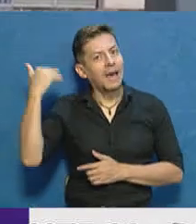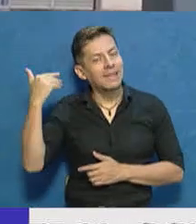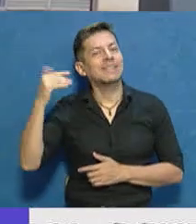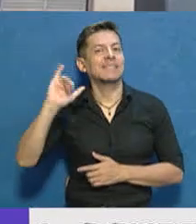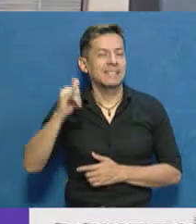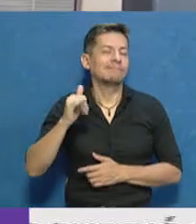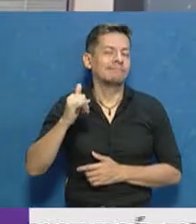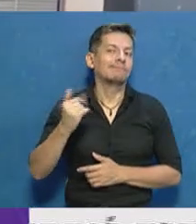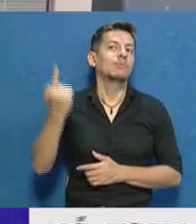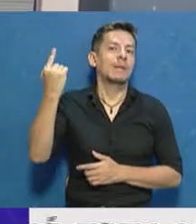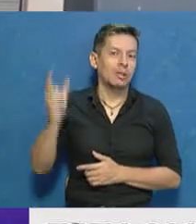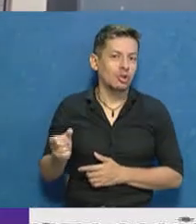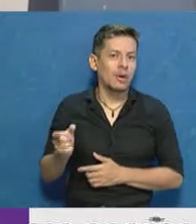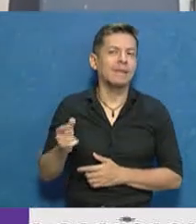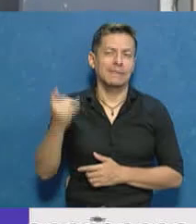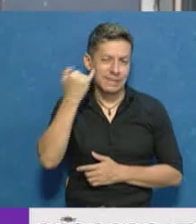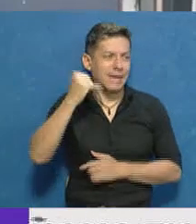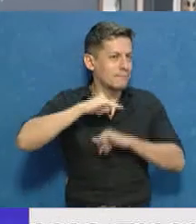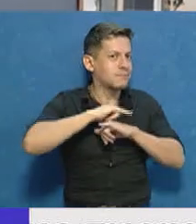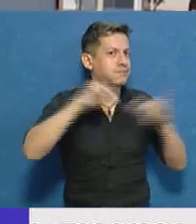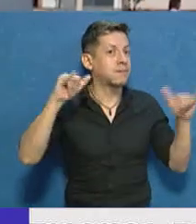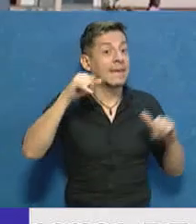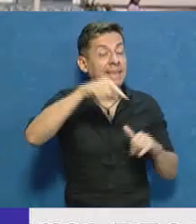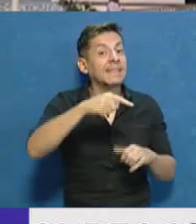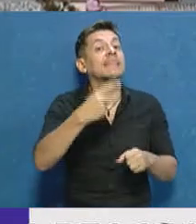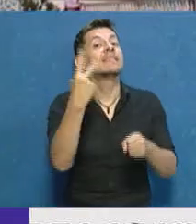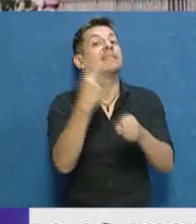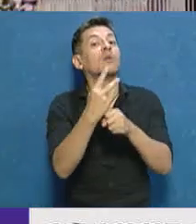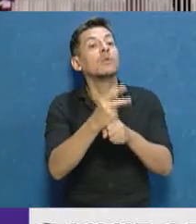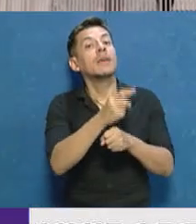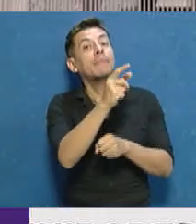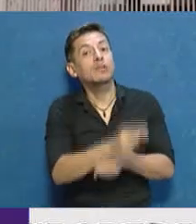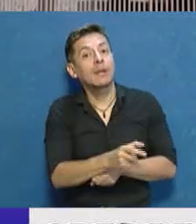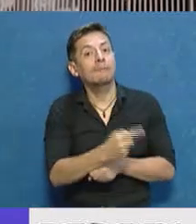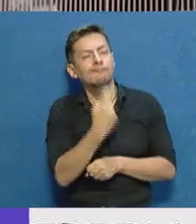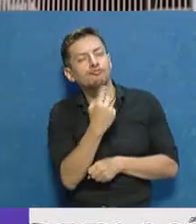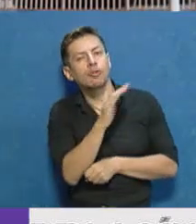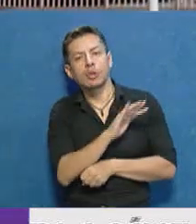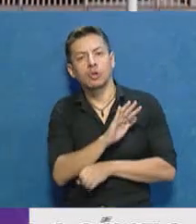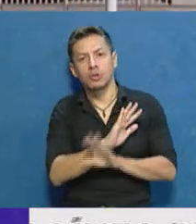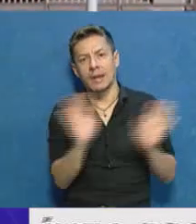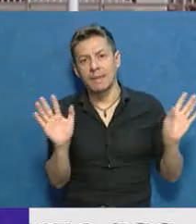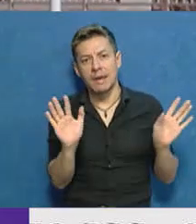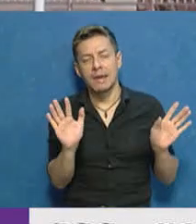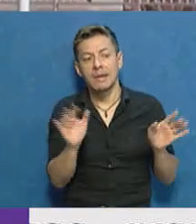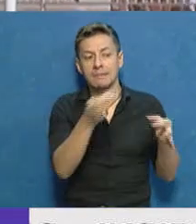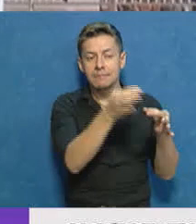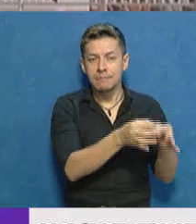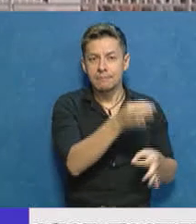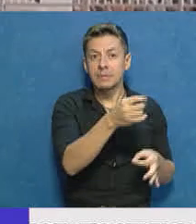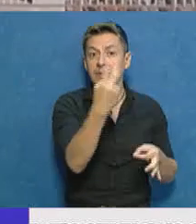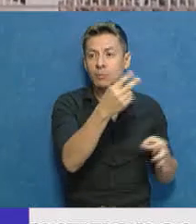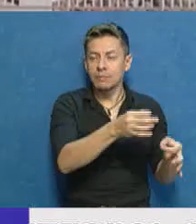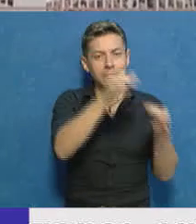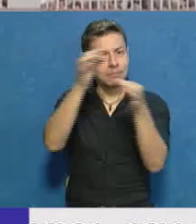sospechoso anteriormente que también se dio a conocer. Este sería el segundo caso, es la segunda muestra que se manda al Hospital Malbrán,